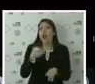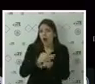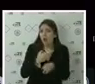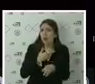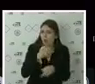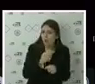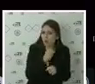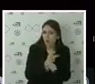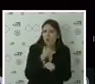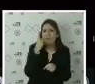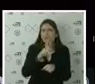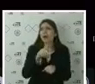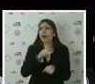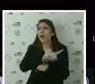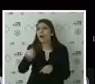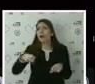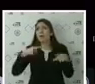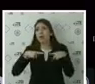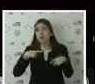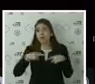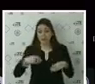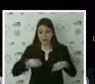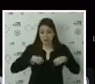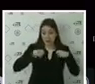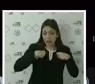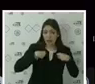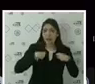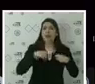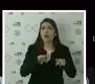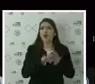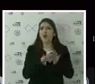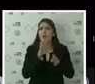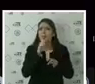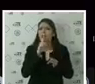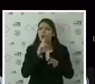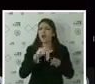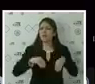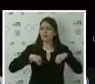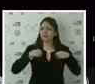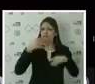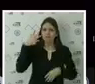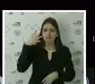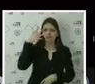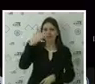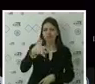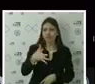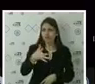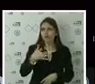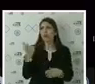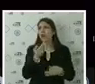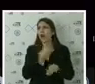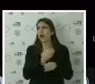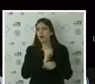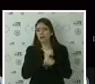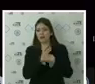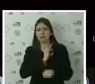y mejorarlas para aquellas sobrevivientes de este virus que pues nos ha perjudicado